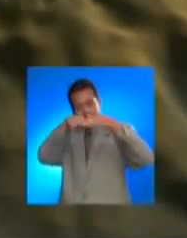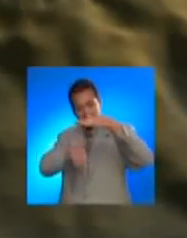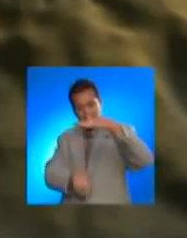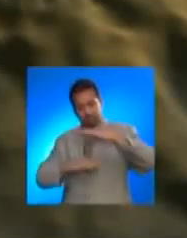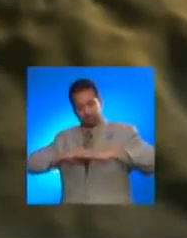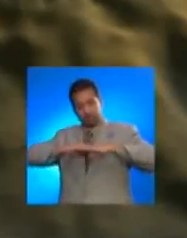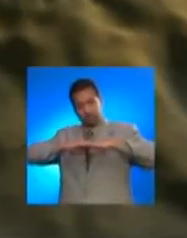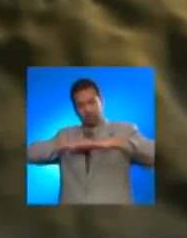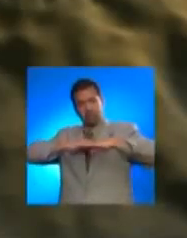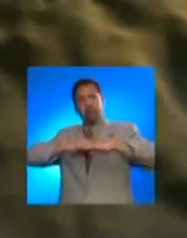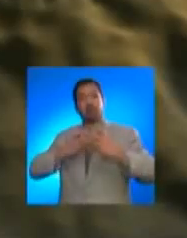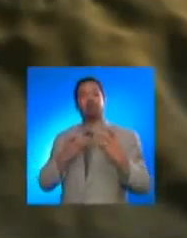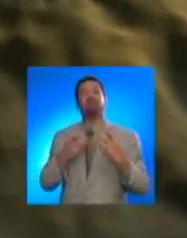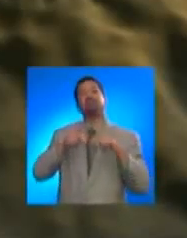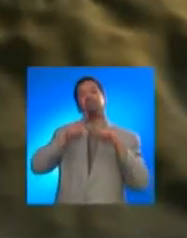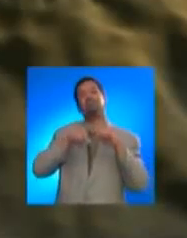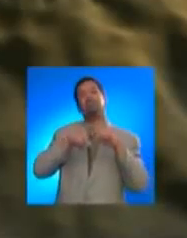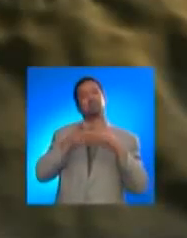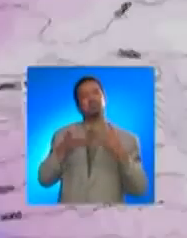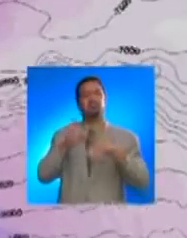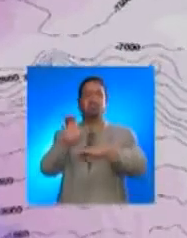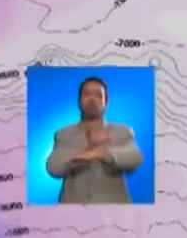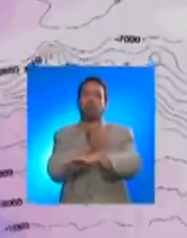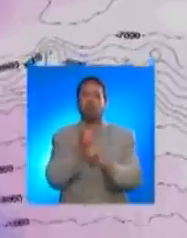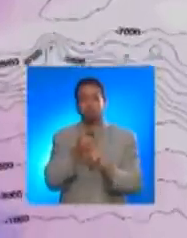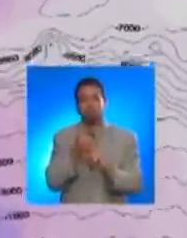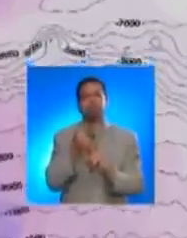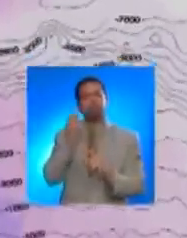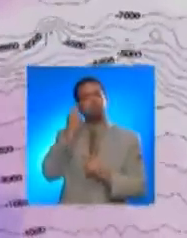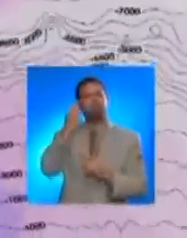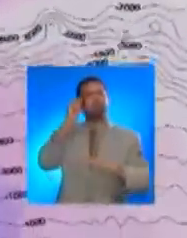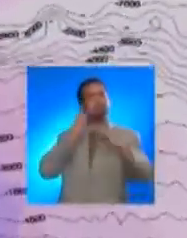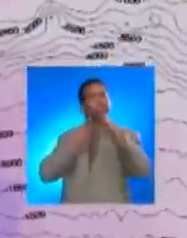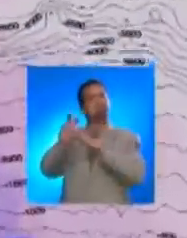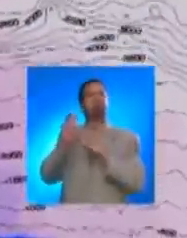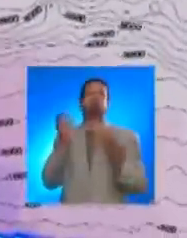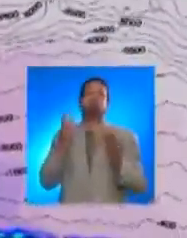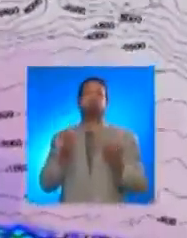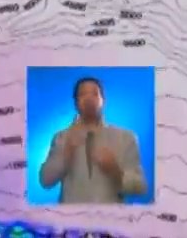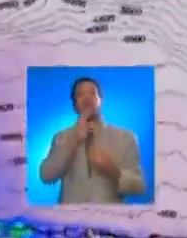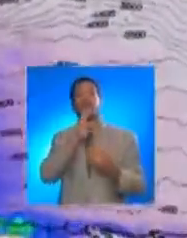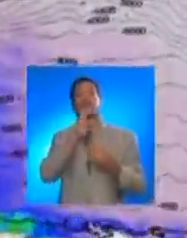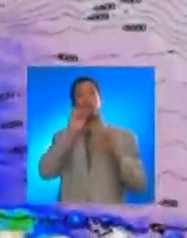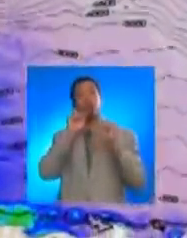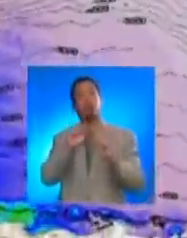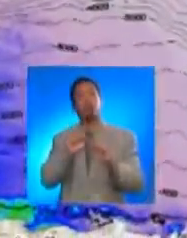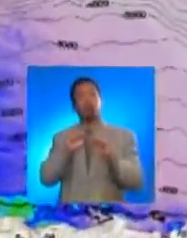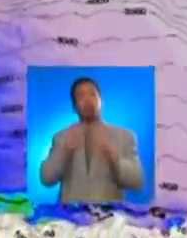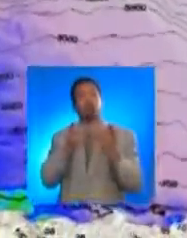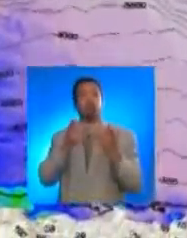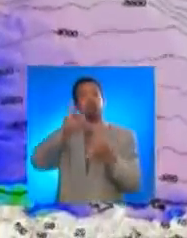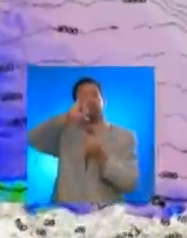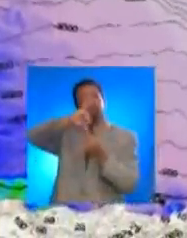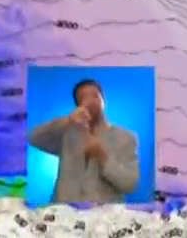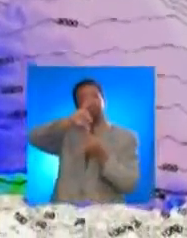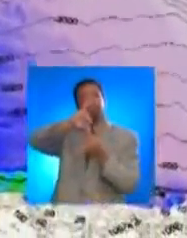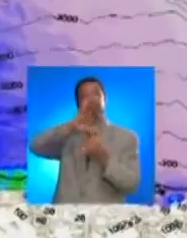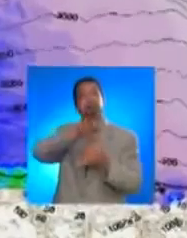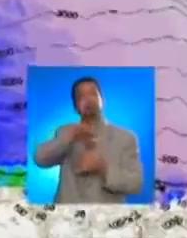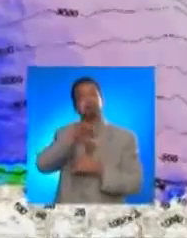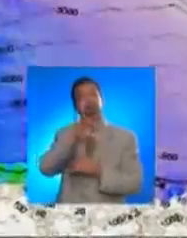una masa de agua. En nuestra isla, se ha encontrado la evidencia de un deslizamiento enorme en la pendiente sur de